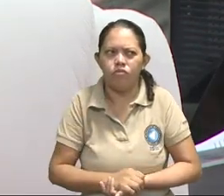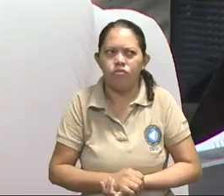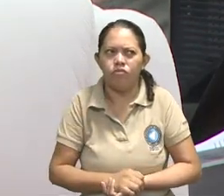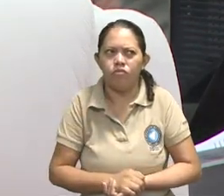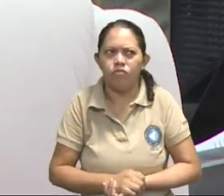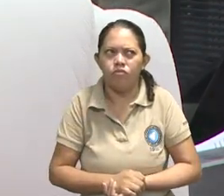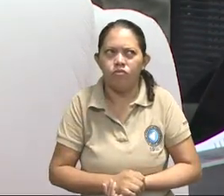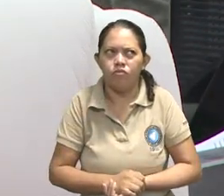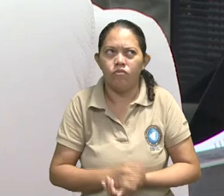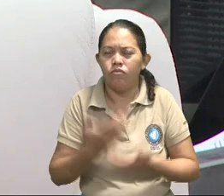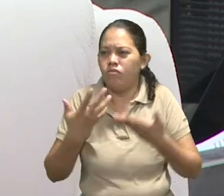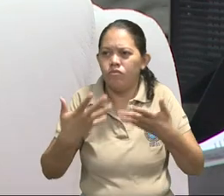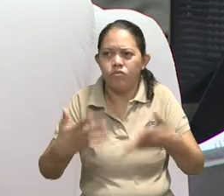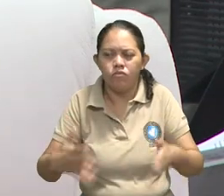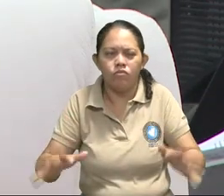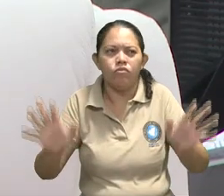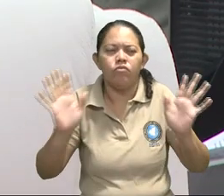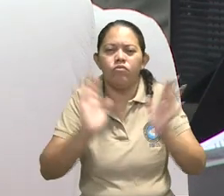Y pasa sin pena ni gloria.